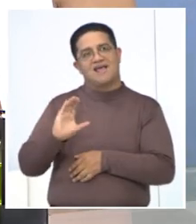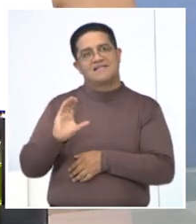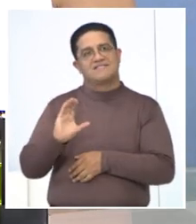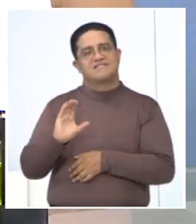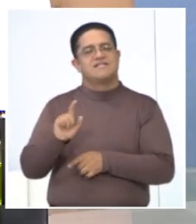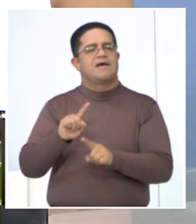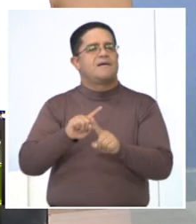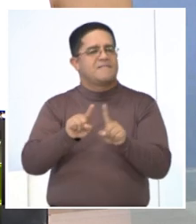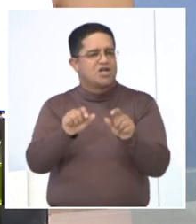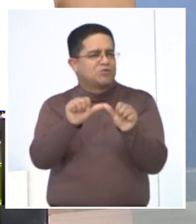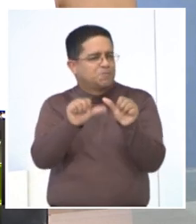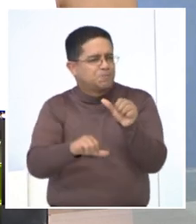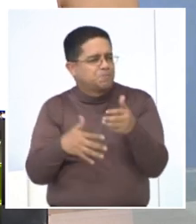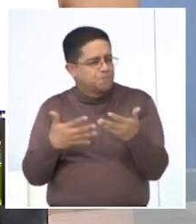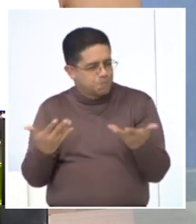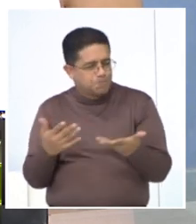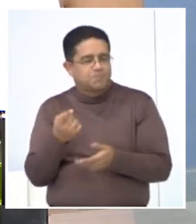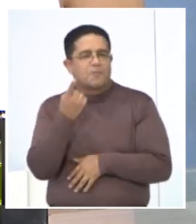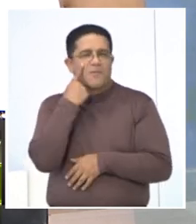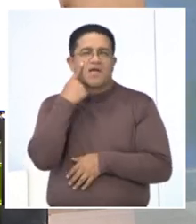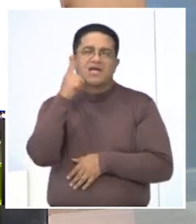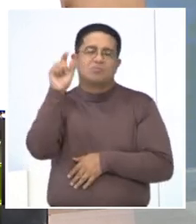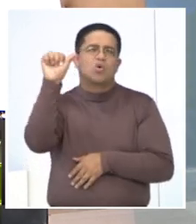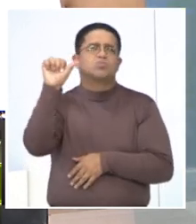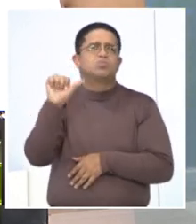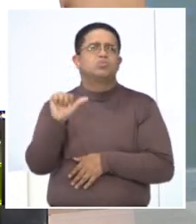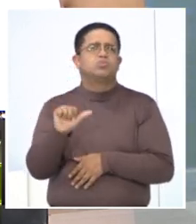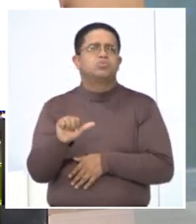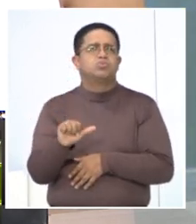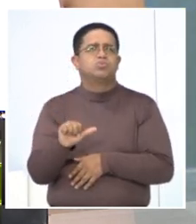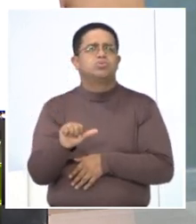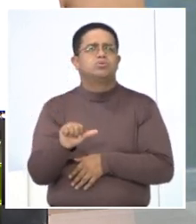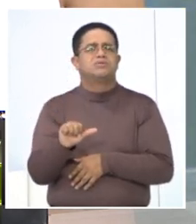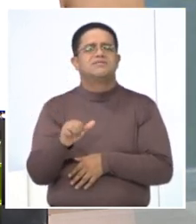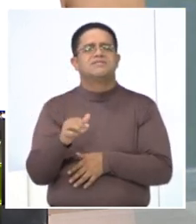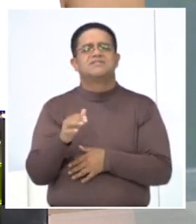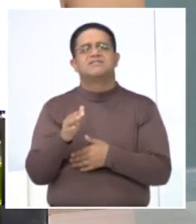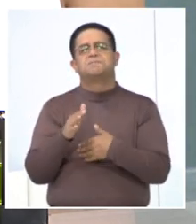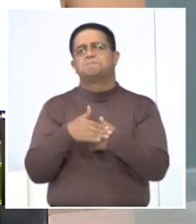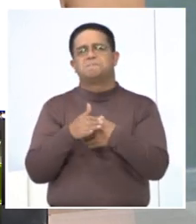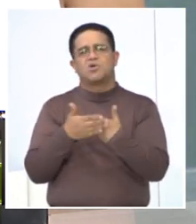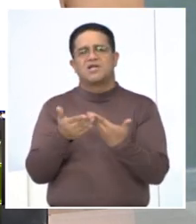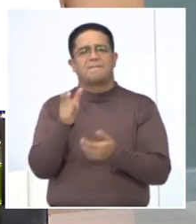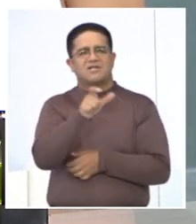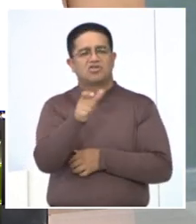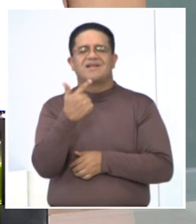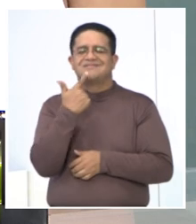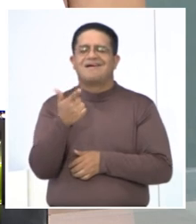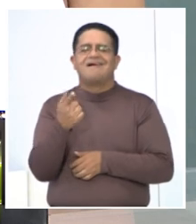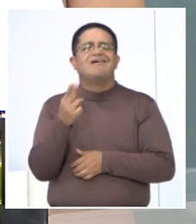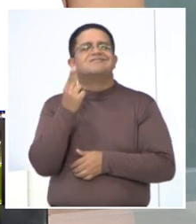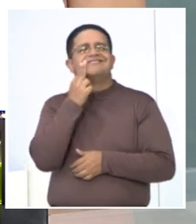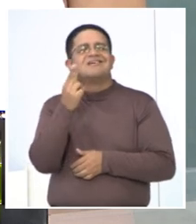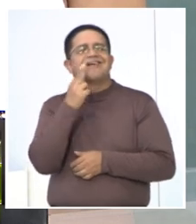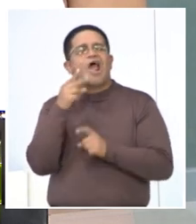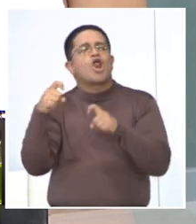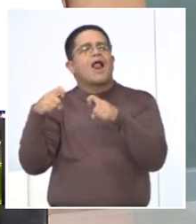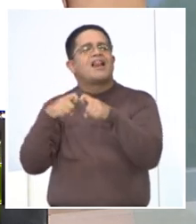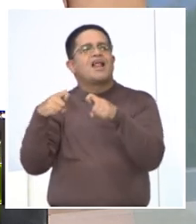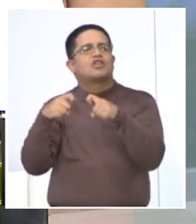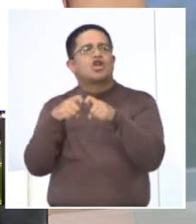hablar de esta enfermedad. Veíamos entonces una de las causas y nos hablan de cigarrillos electrónicos, el